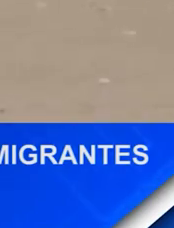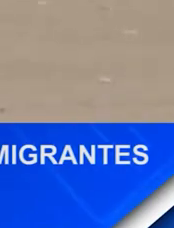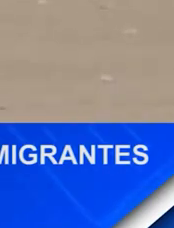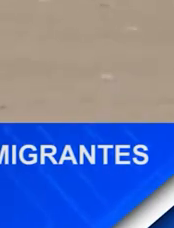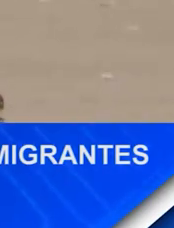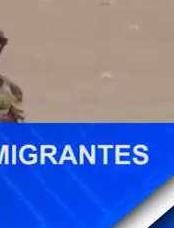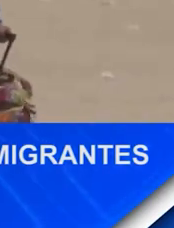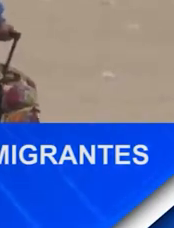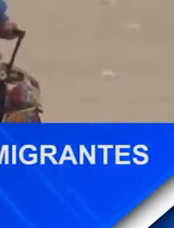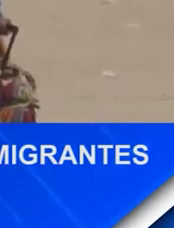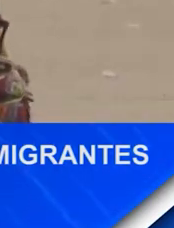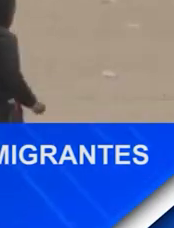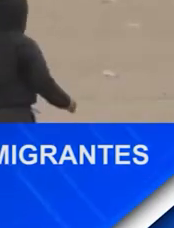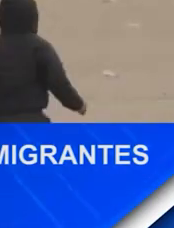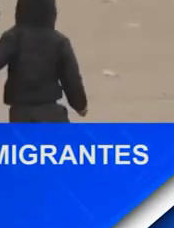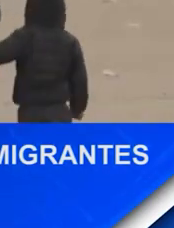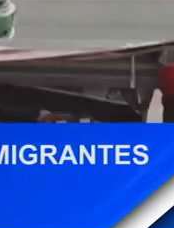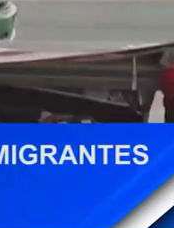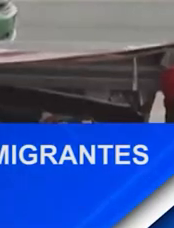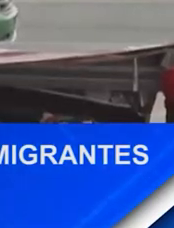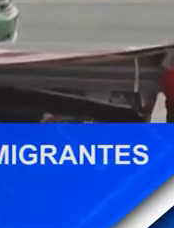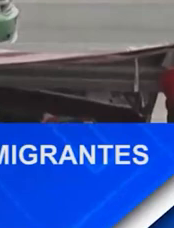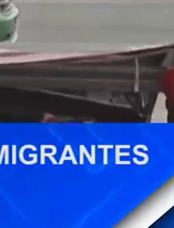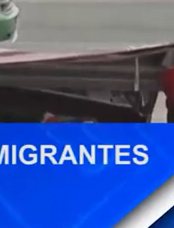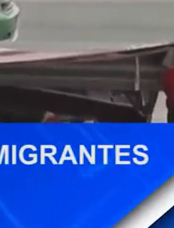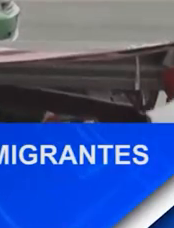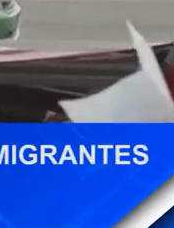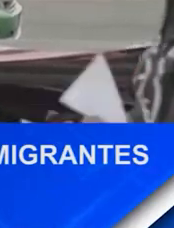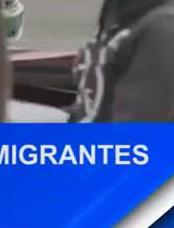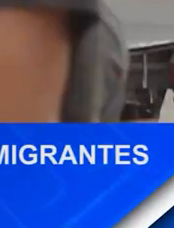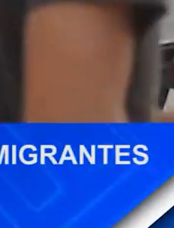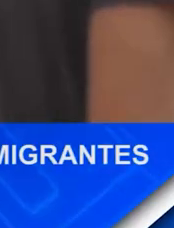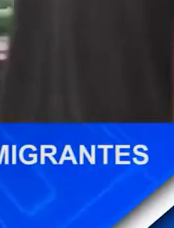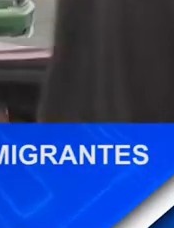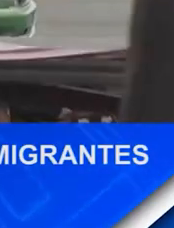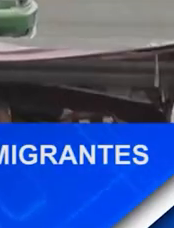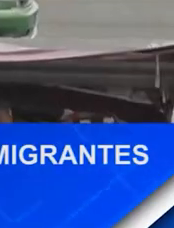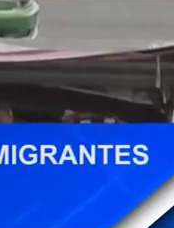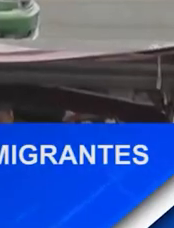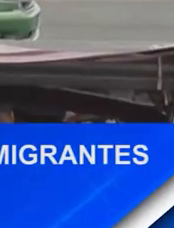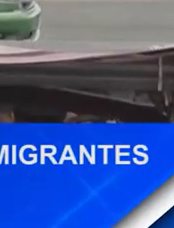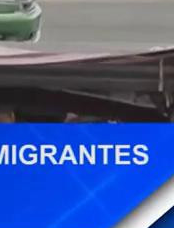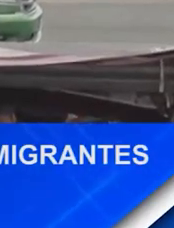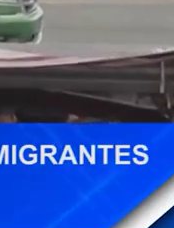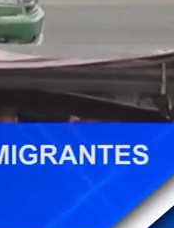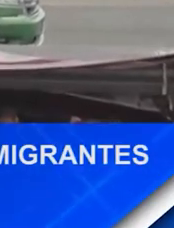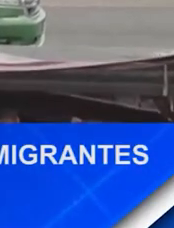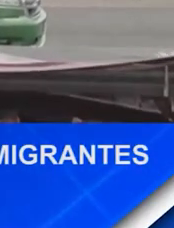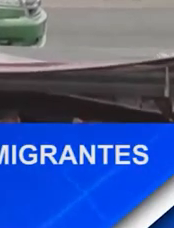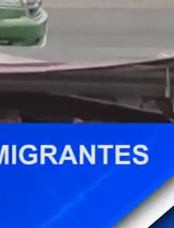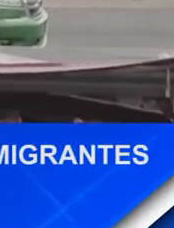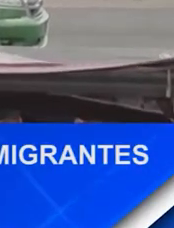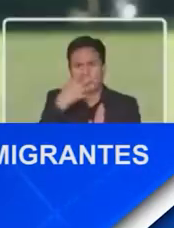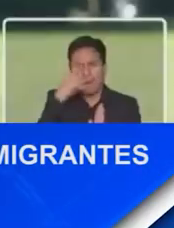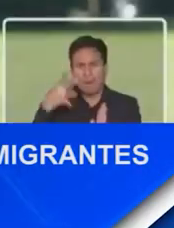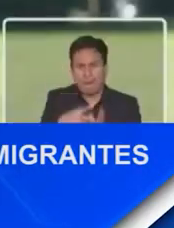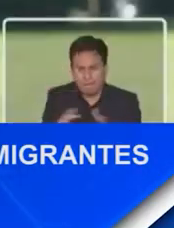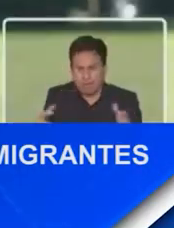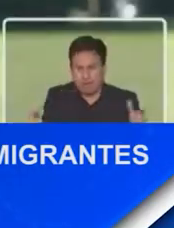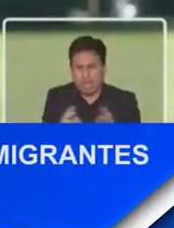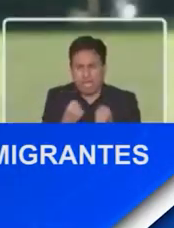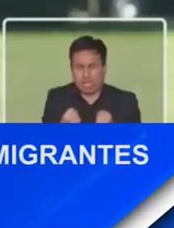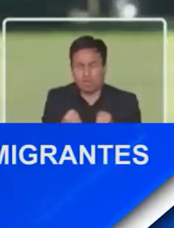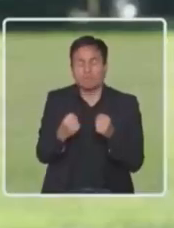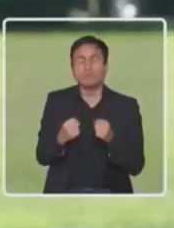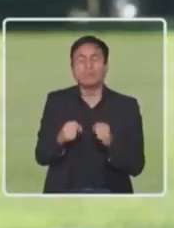déficit de información sobre la identidad de extranjeros que ingresaron a Chile de forma irregular en los últimos 5 años,